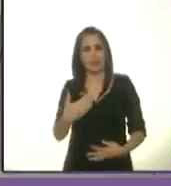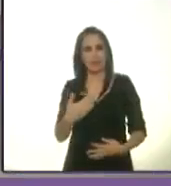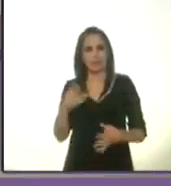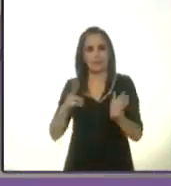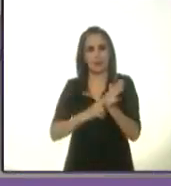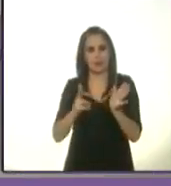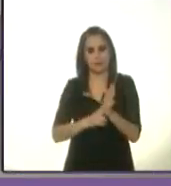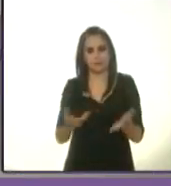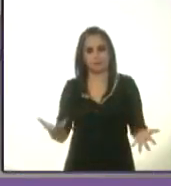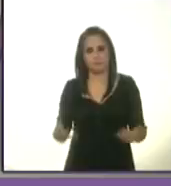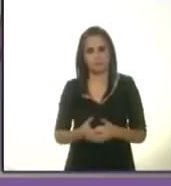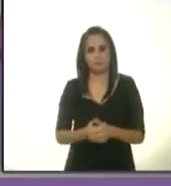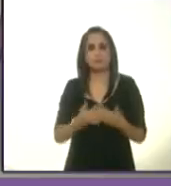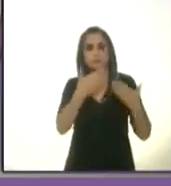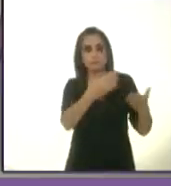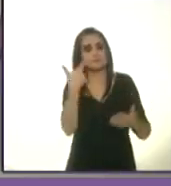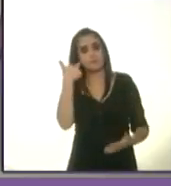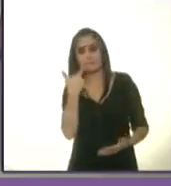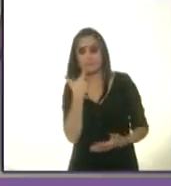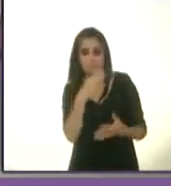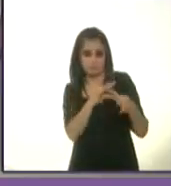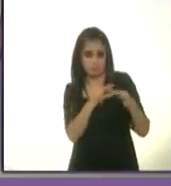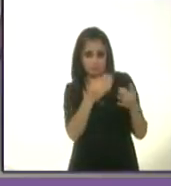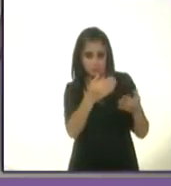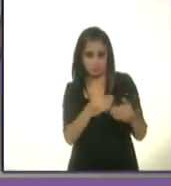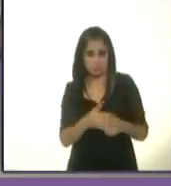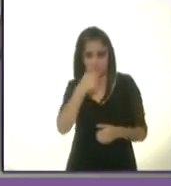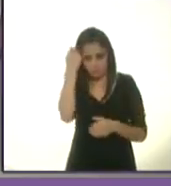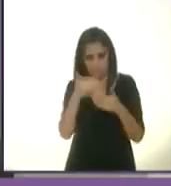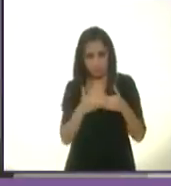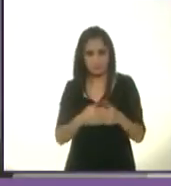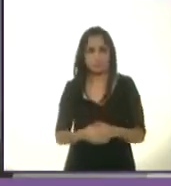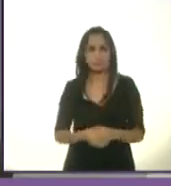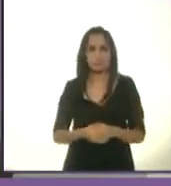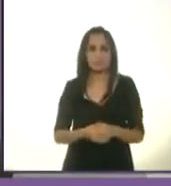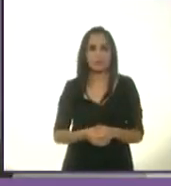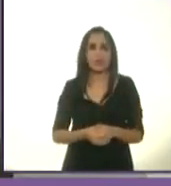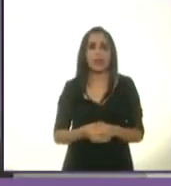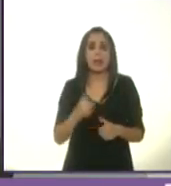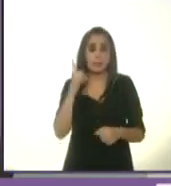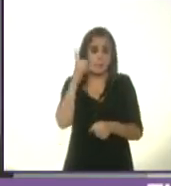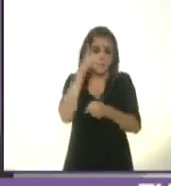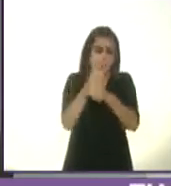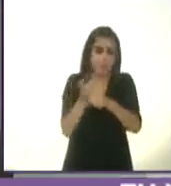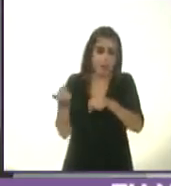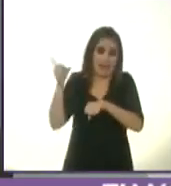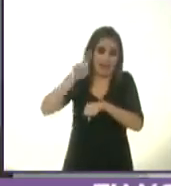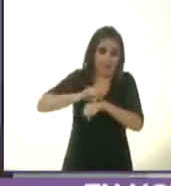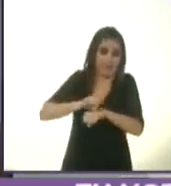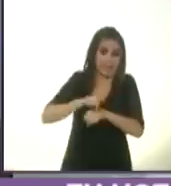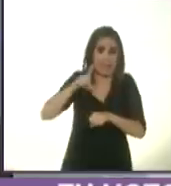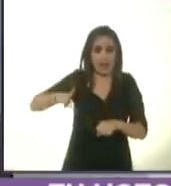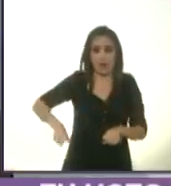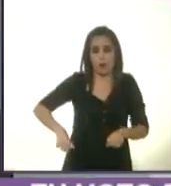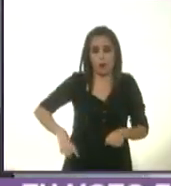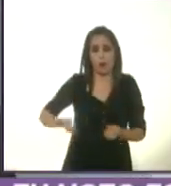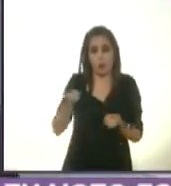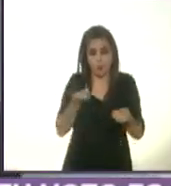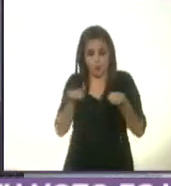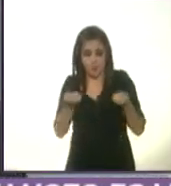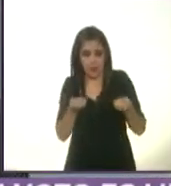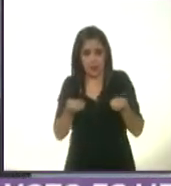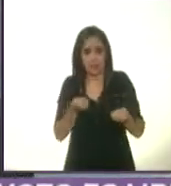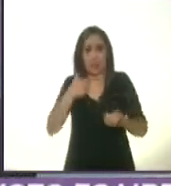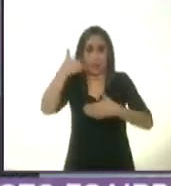marco rascón y yo la palabra adelante candidato gracias desde el primer día y en base al concepto de gobernanza el